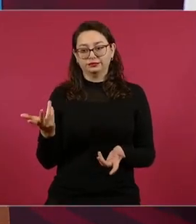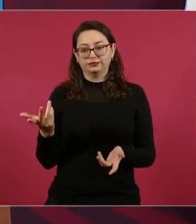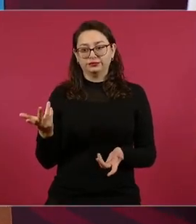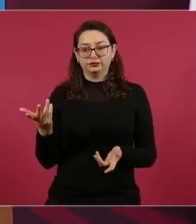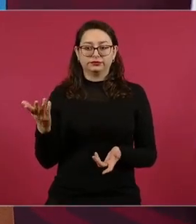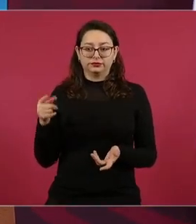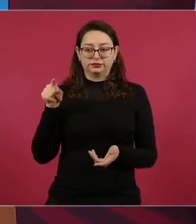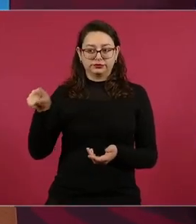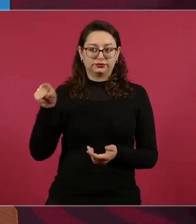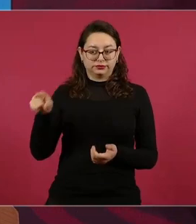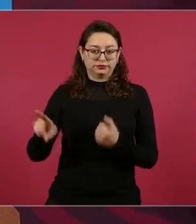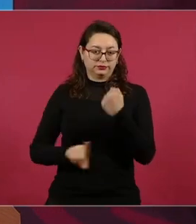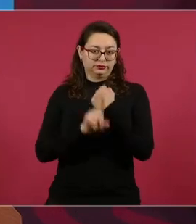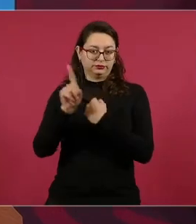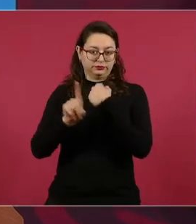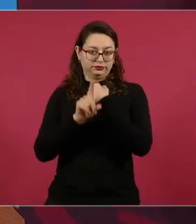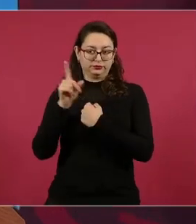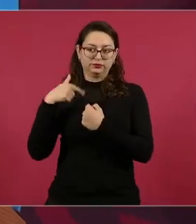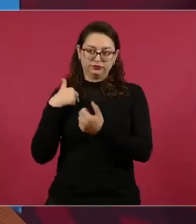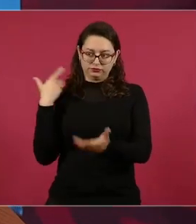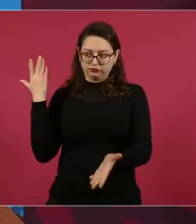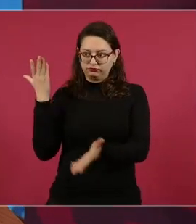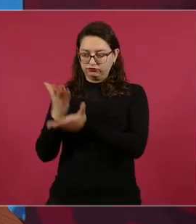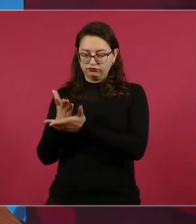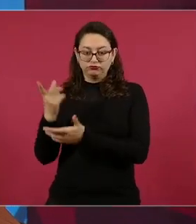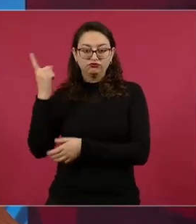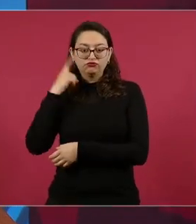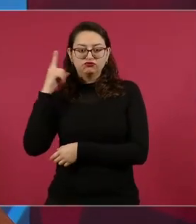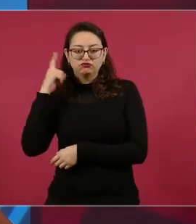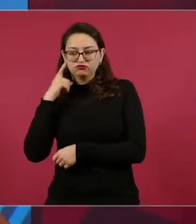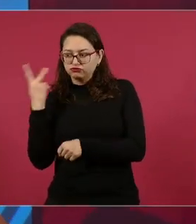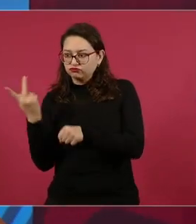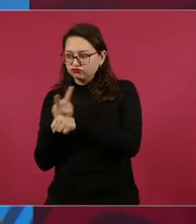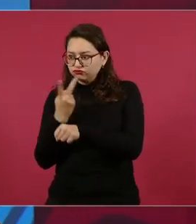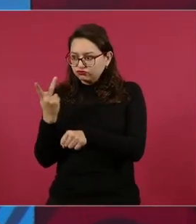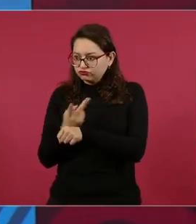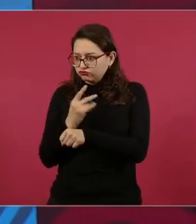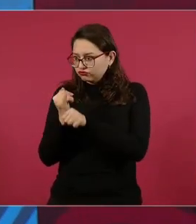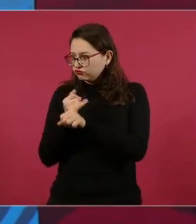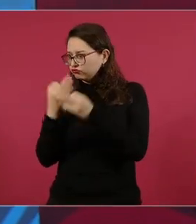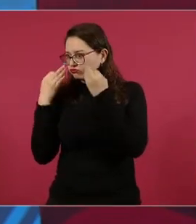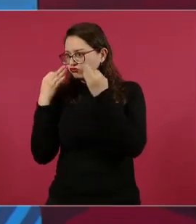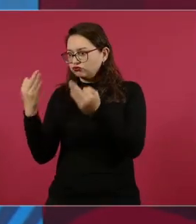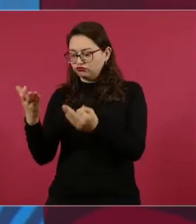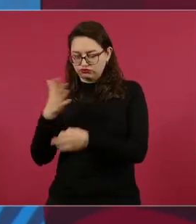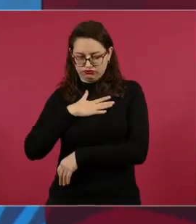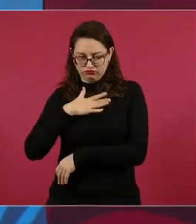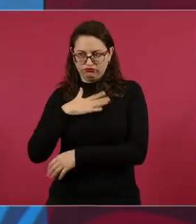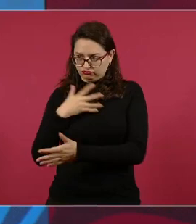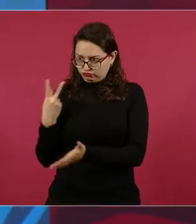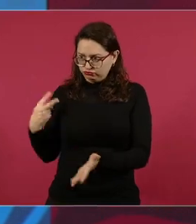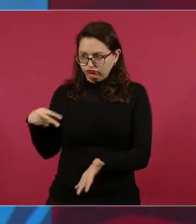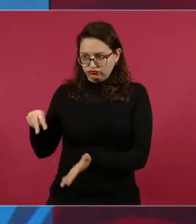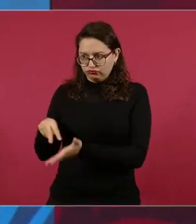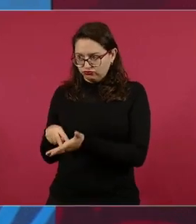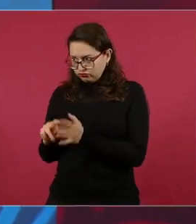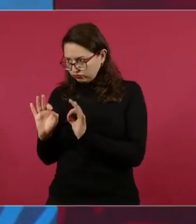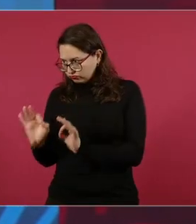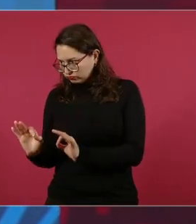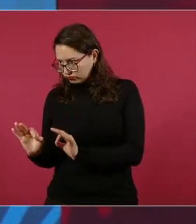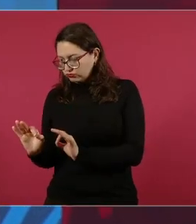allá y me informé de lo que sucedió y